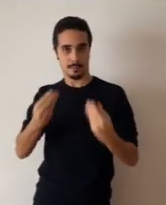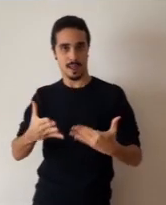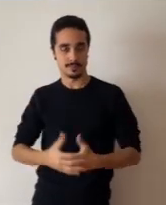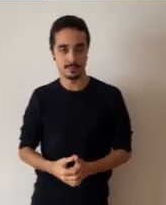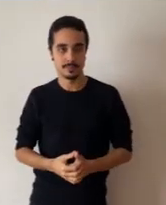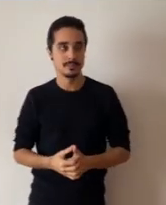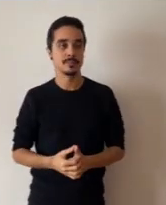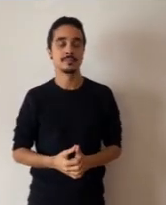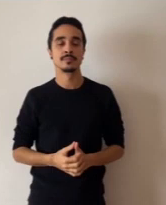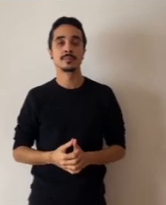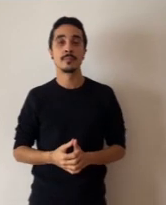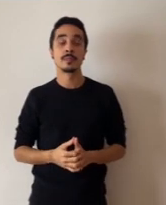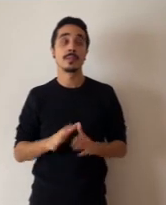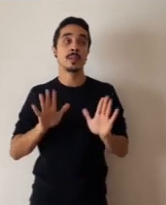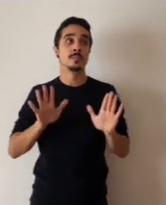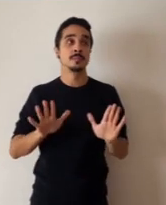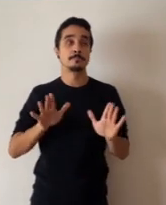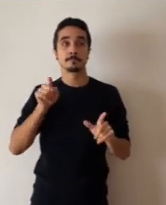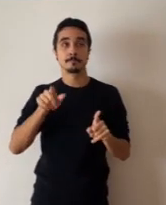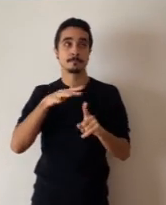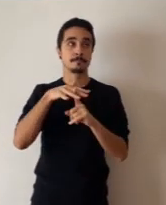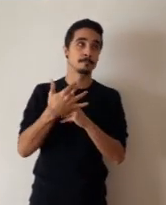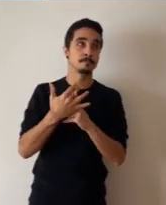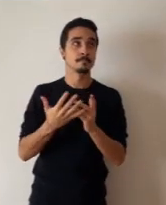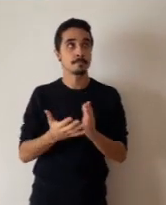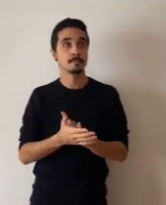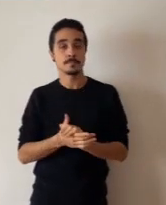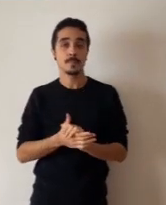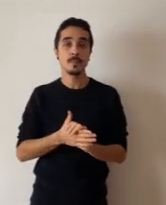día, pero bueno,